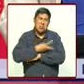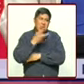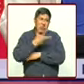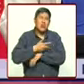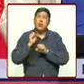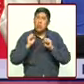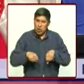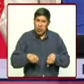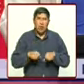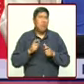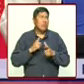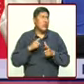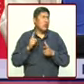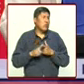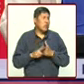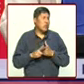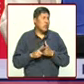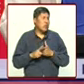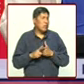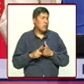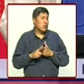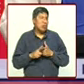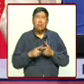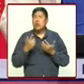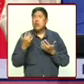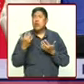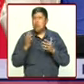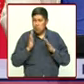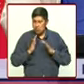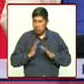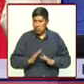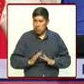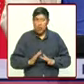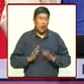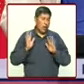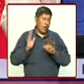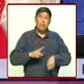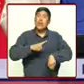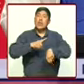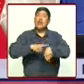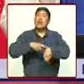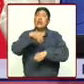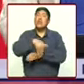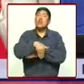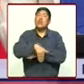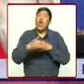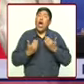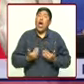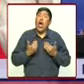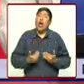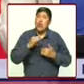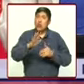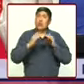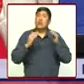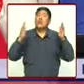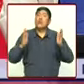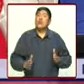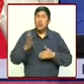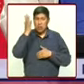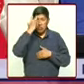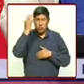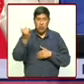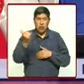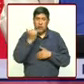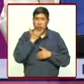adentro. Entonces estamos a buen recaudo. Bueno, a esta hora tú me imagino que ya te encuentras en tu casa porque